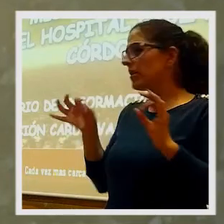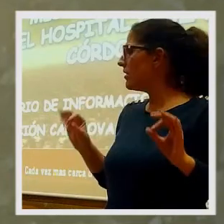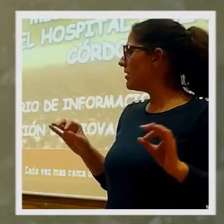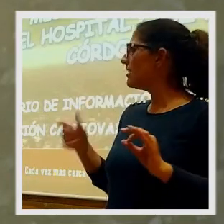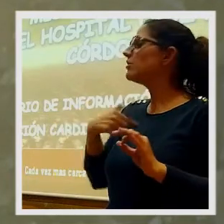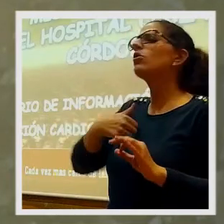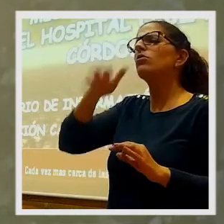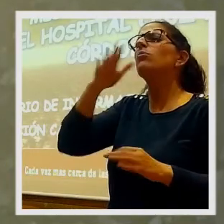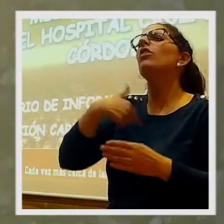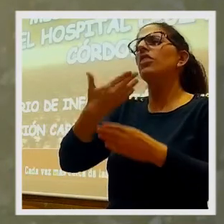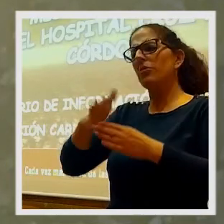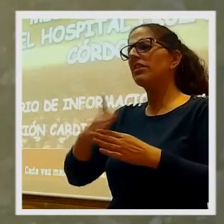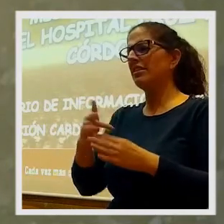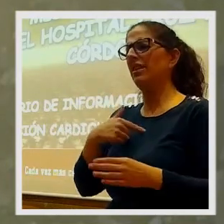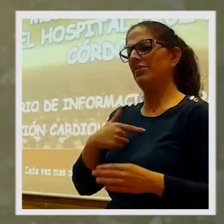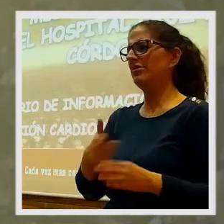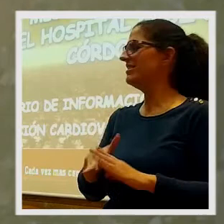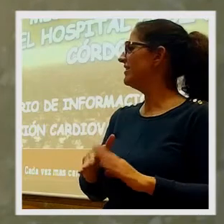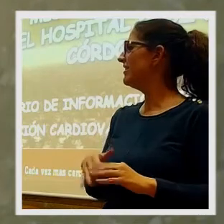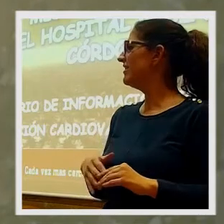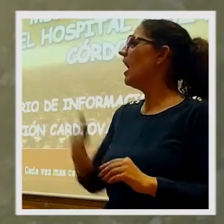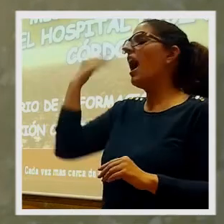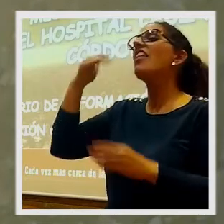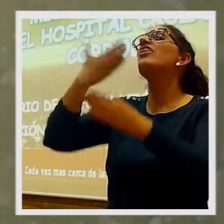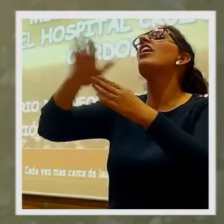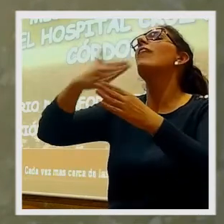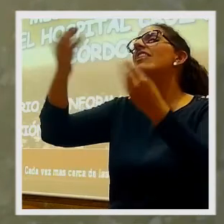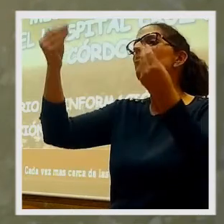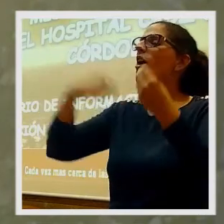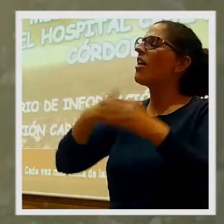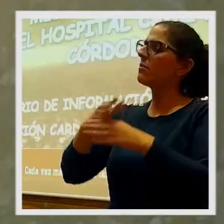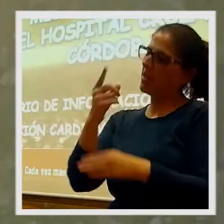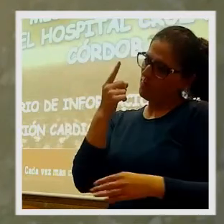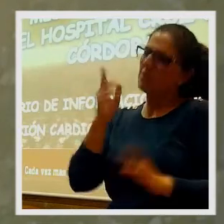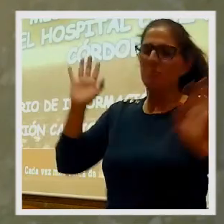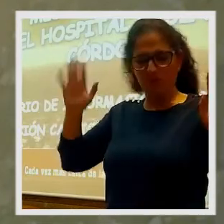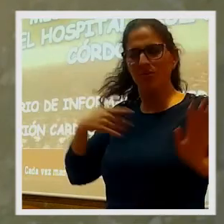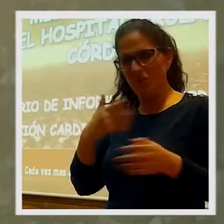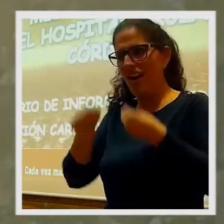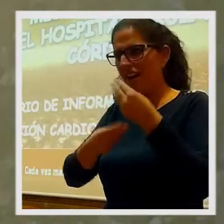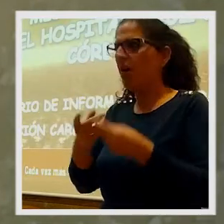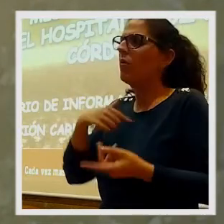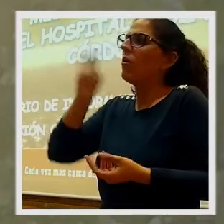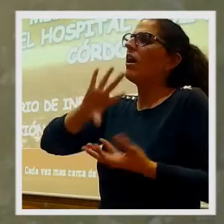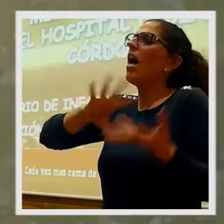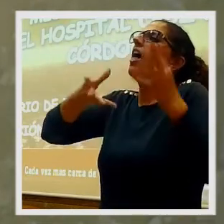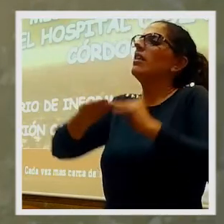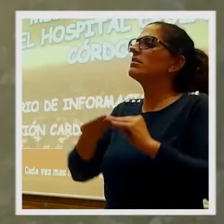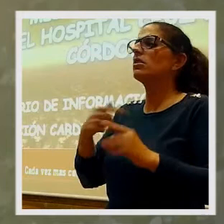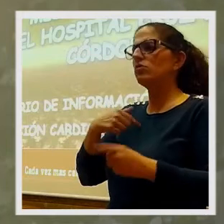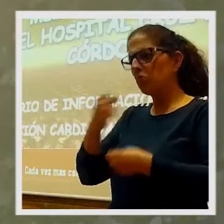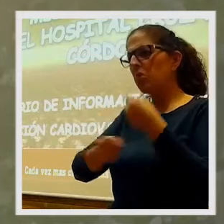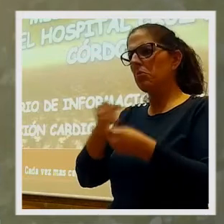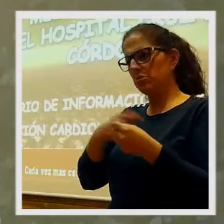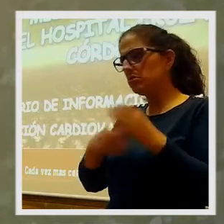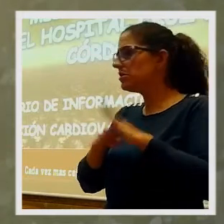mi cervecita. Eso es un cambio. Antes eran cervezas, ahora es solo una. Hay que adaptarse. Hago deporte,